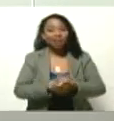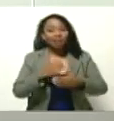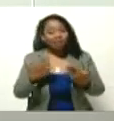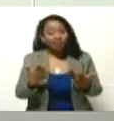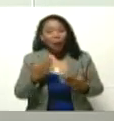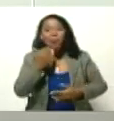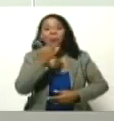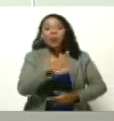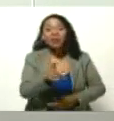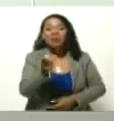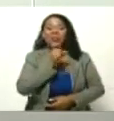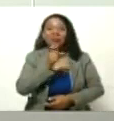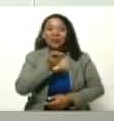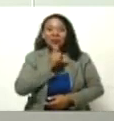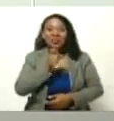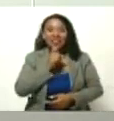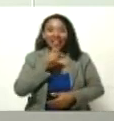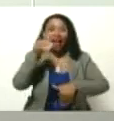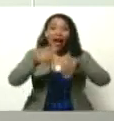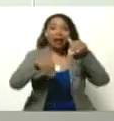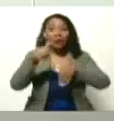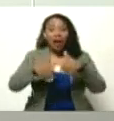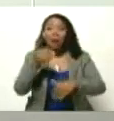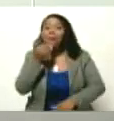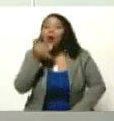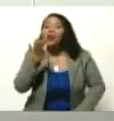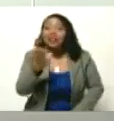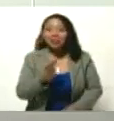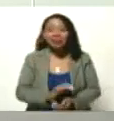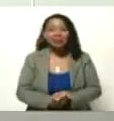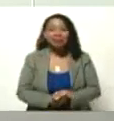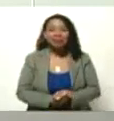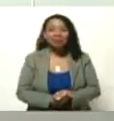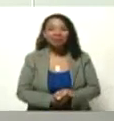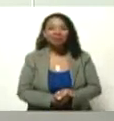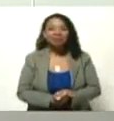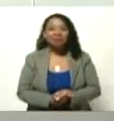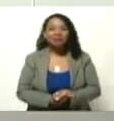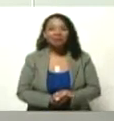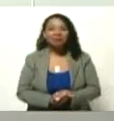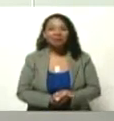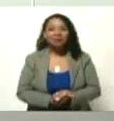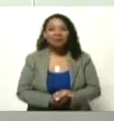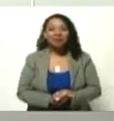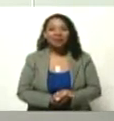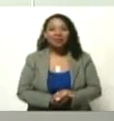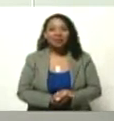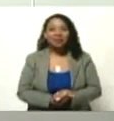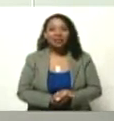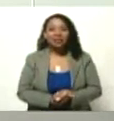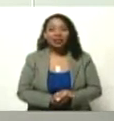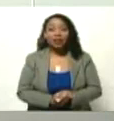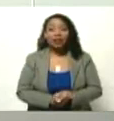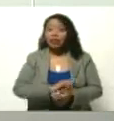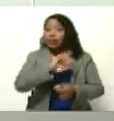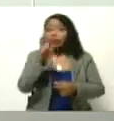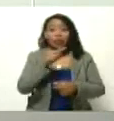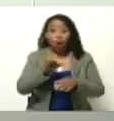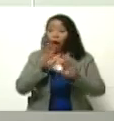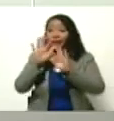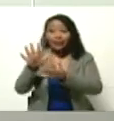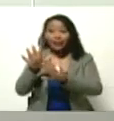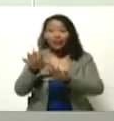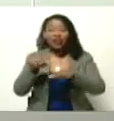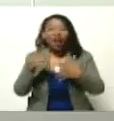los próximos retos electorales que se avecinan ya para el país? Si no es así, ¿qué haría